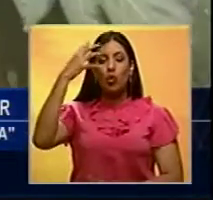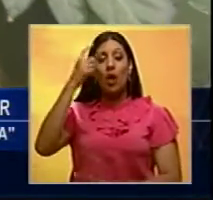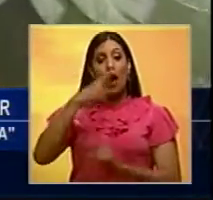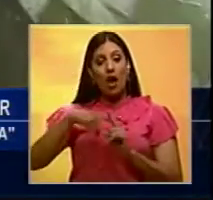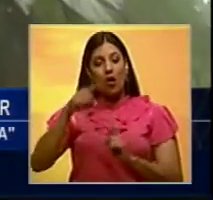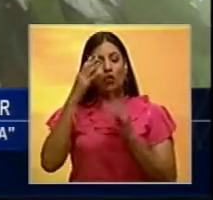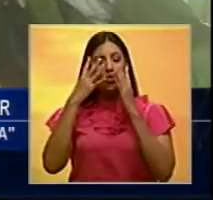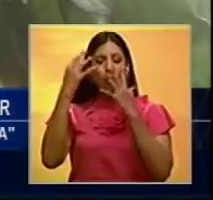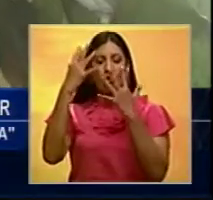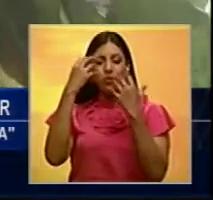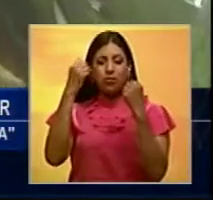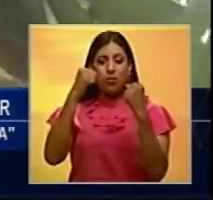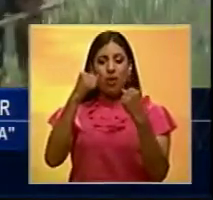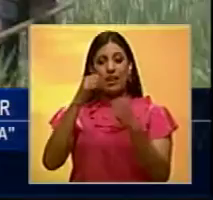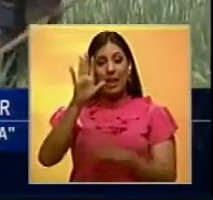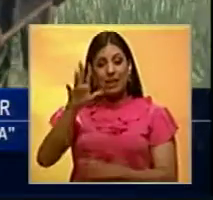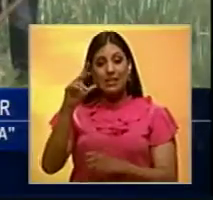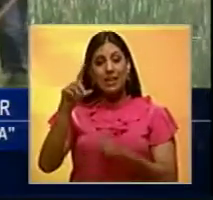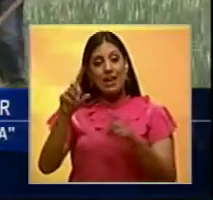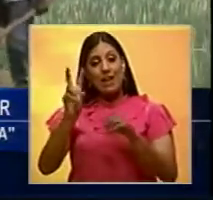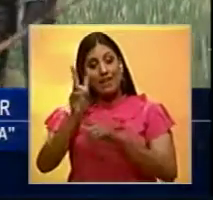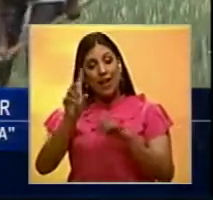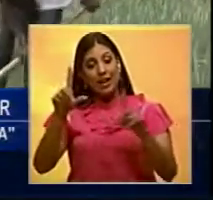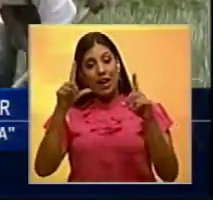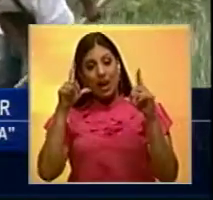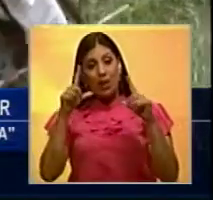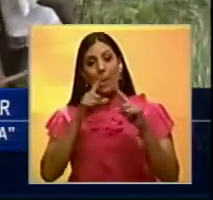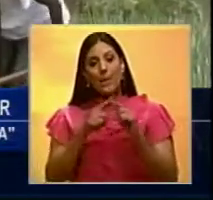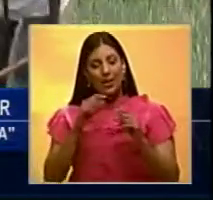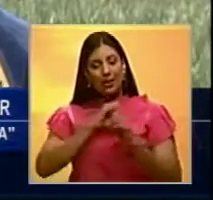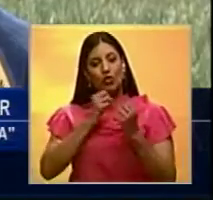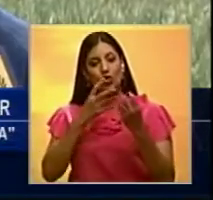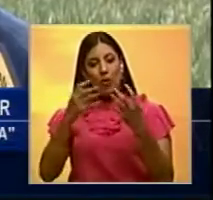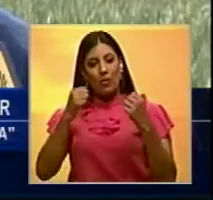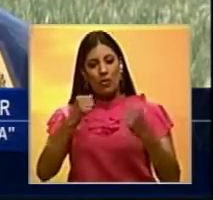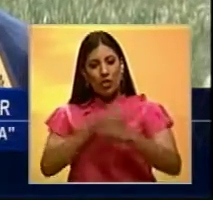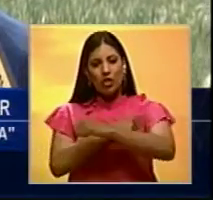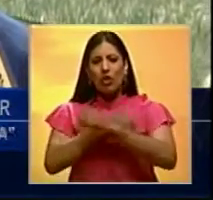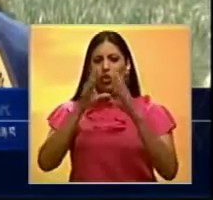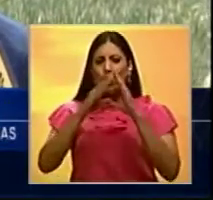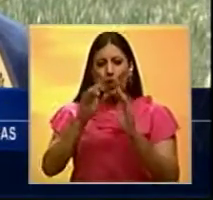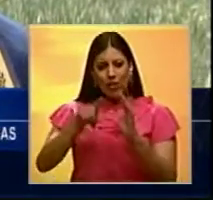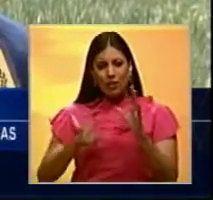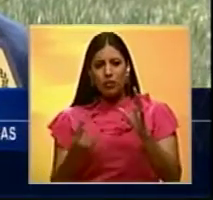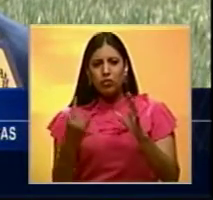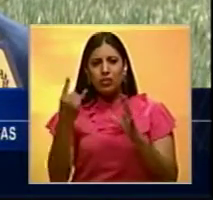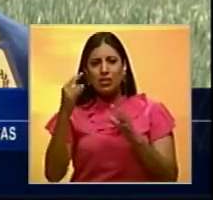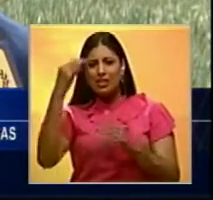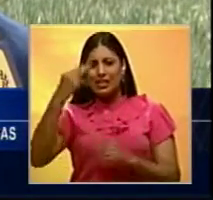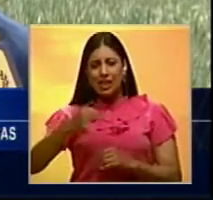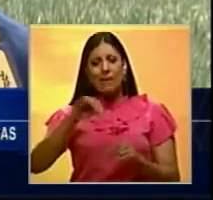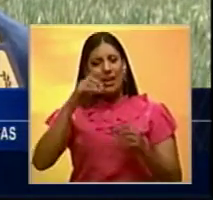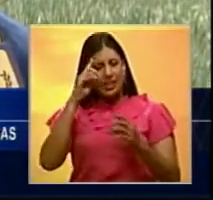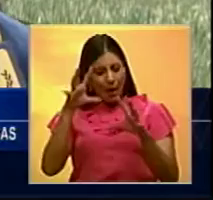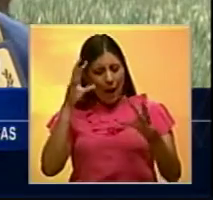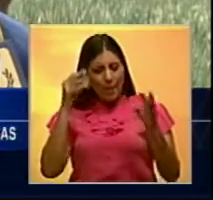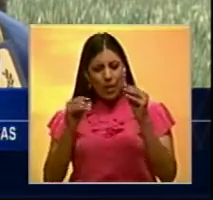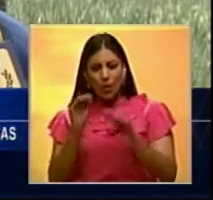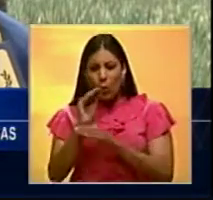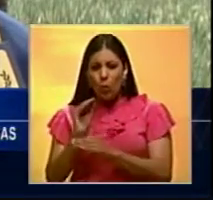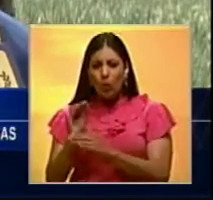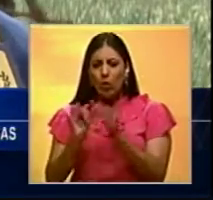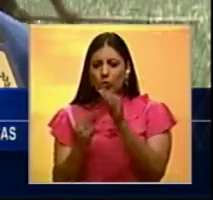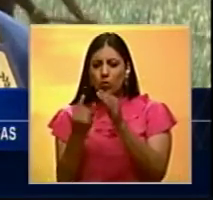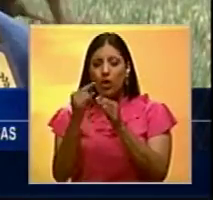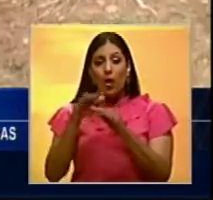ese sol resplandeciente de La Guaira que quema pero da energía. Todos tenemos que sembrar una mata y saberla sembrar y saberla cuidar,